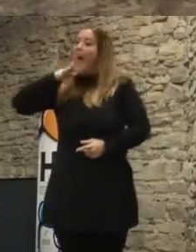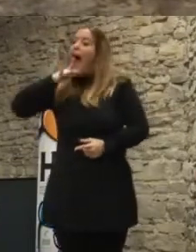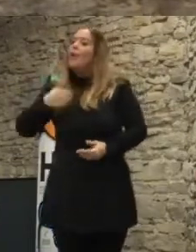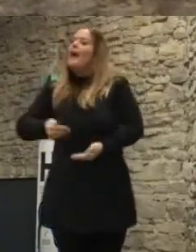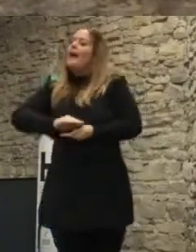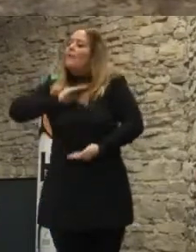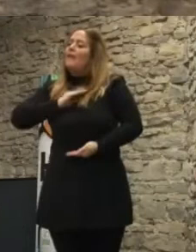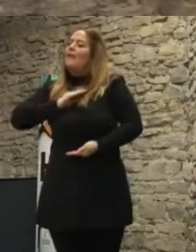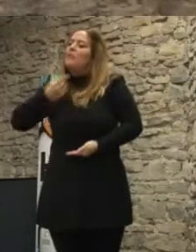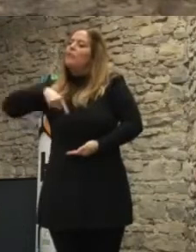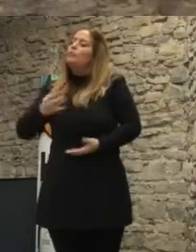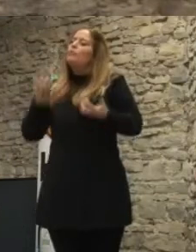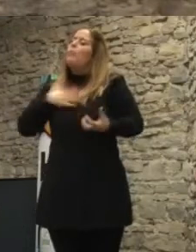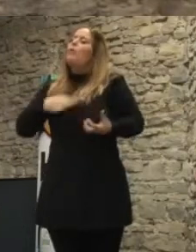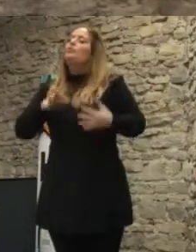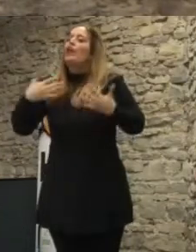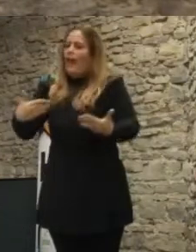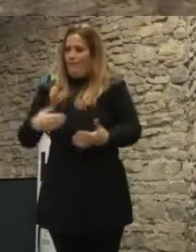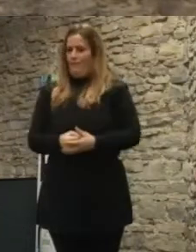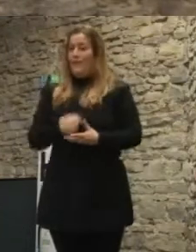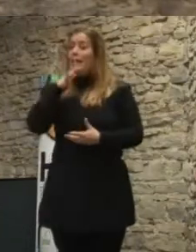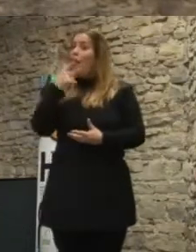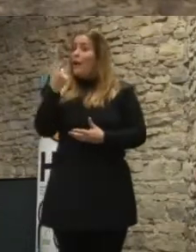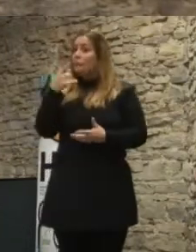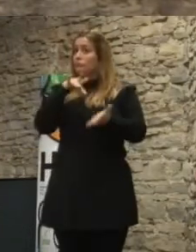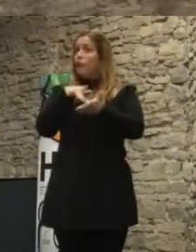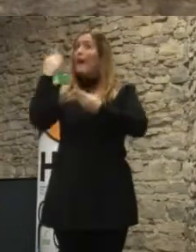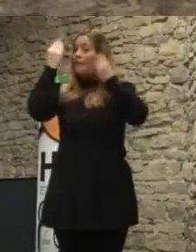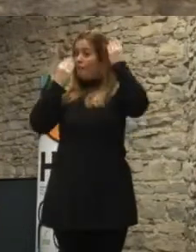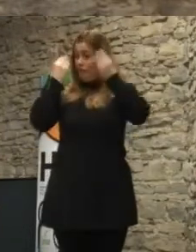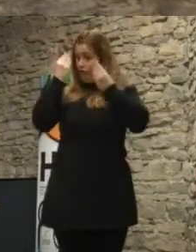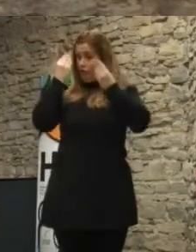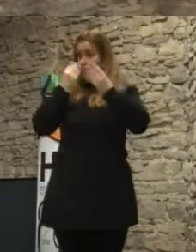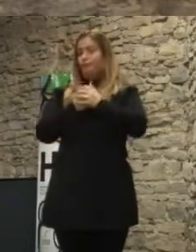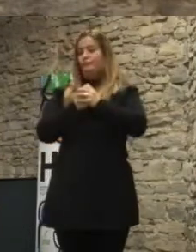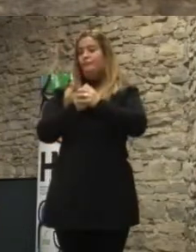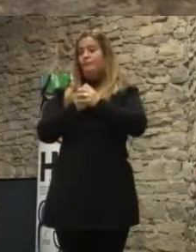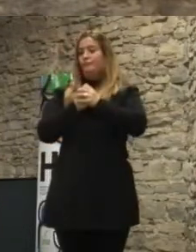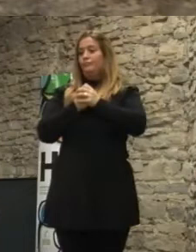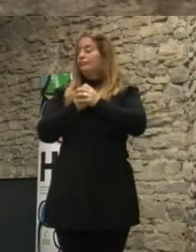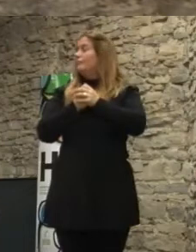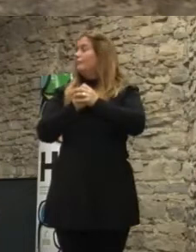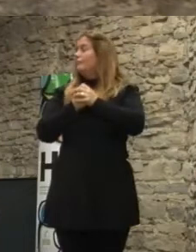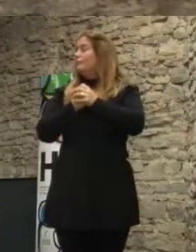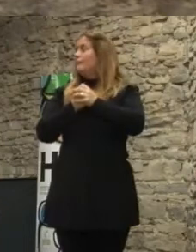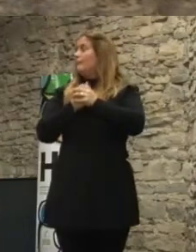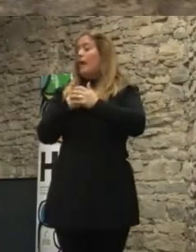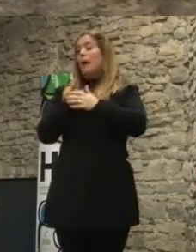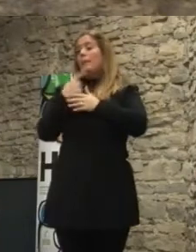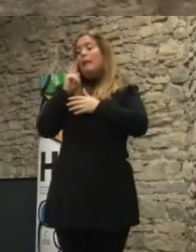invita, yo creo, a la reflexión. Por estas palabras, nosotros hemos hecho una... A mí, la verdad es que